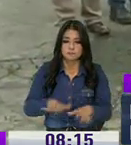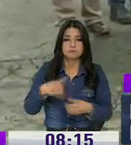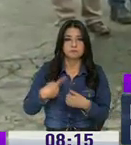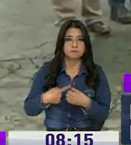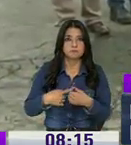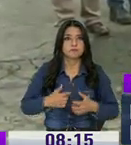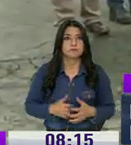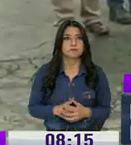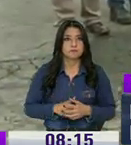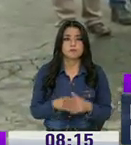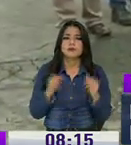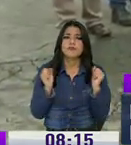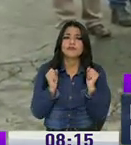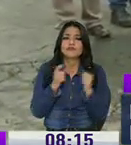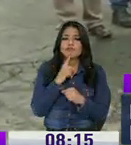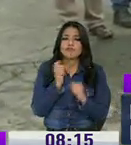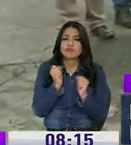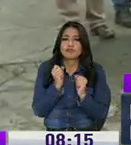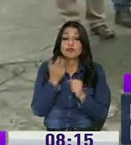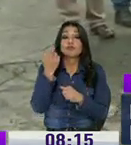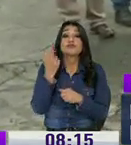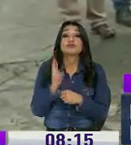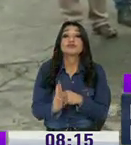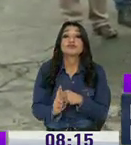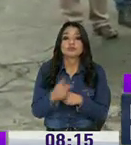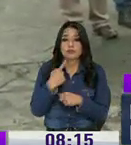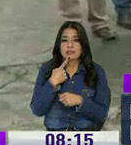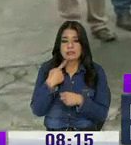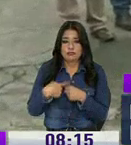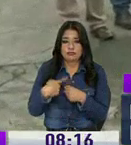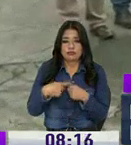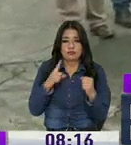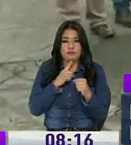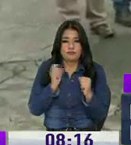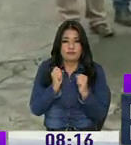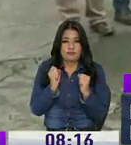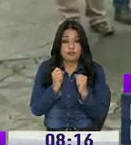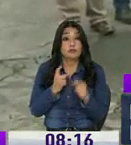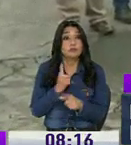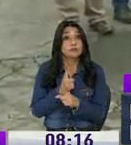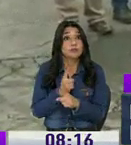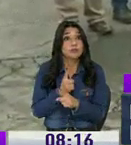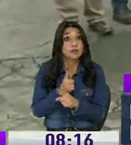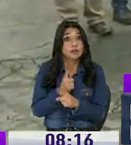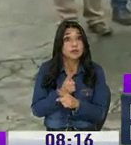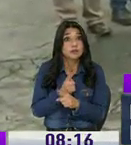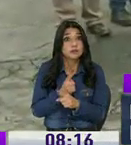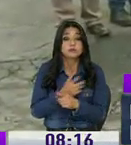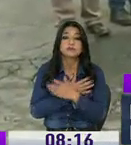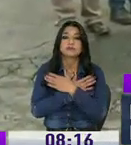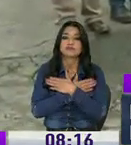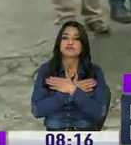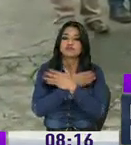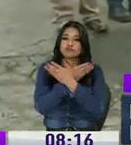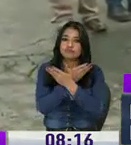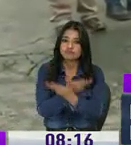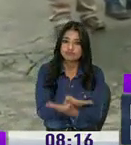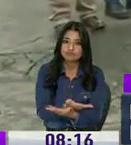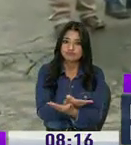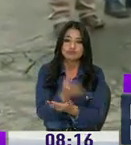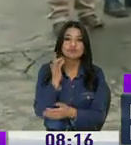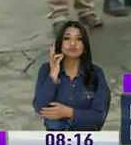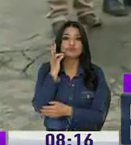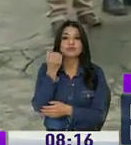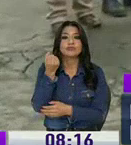capital, bastante frío en el sur de la ciudad, lo que también me enviamos un saludo es para doña